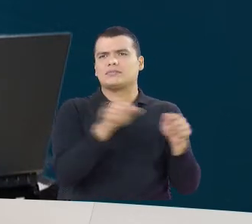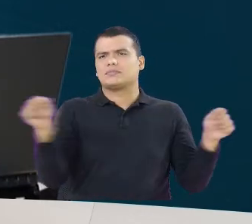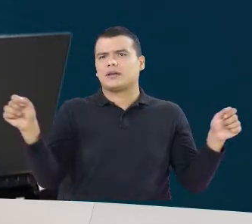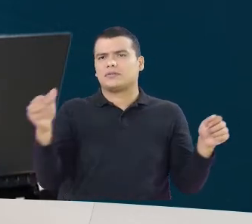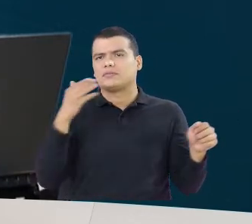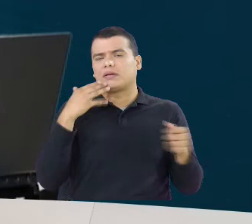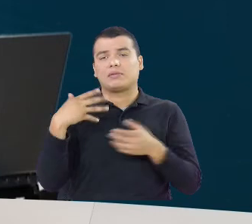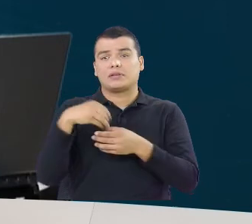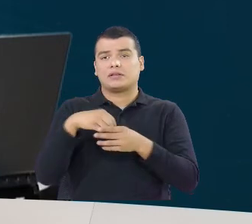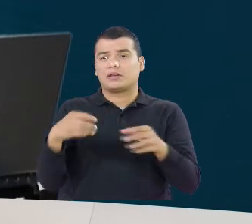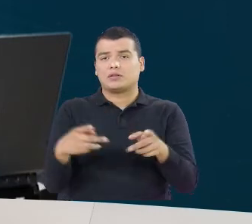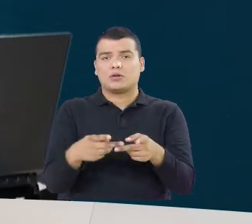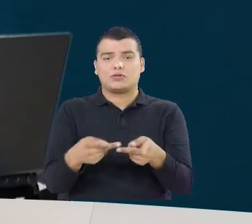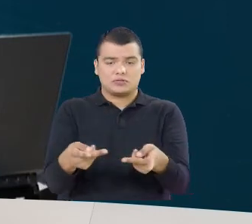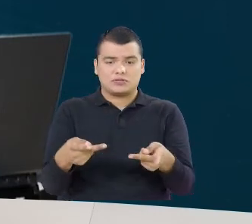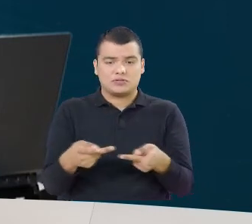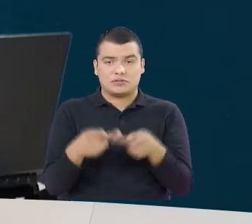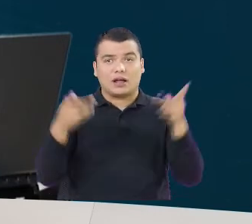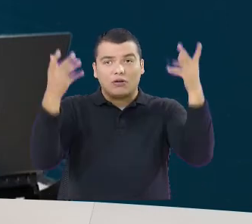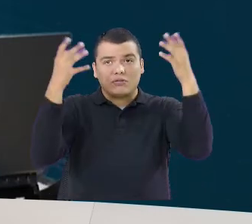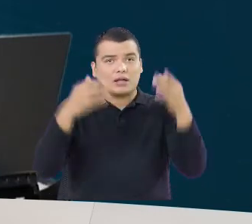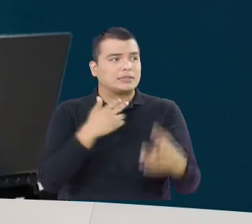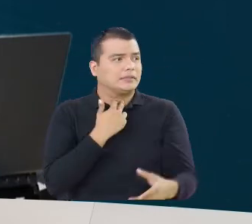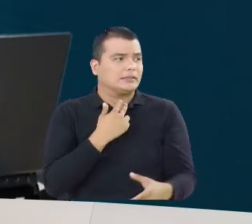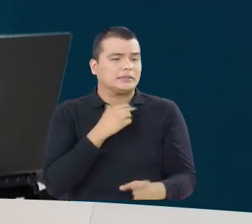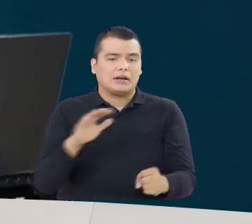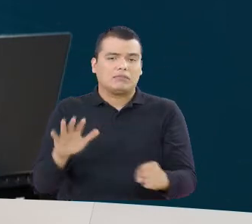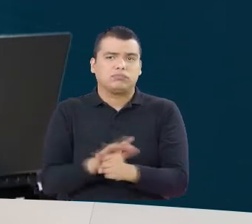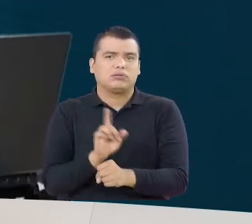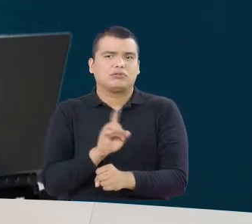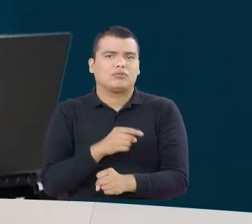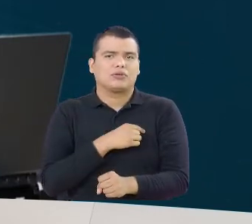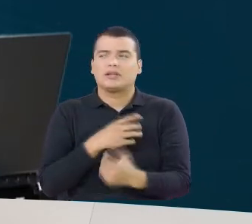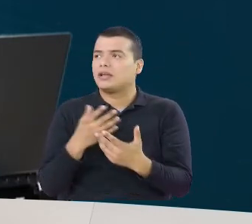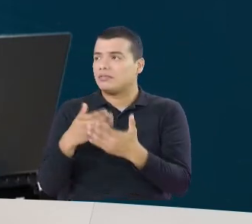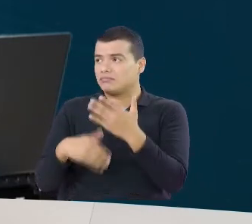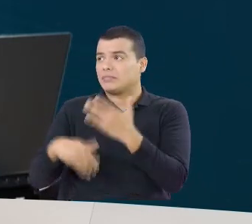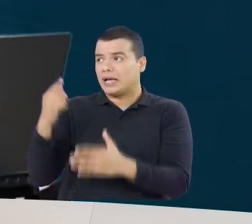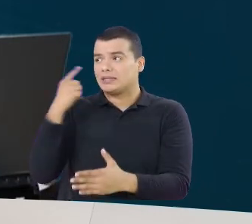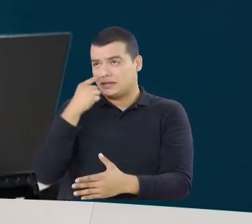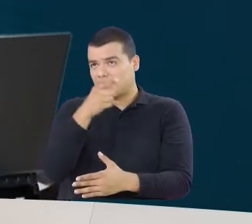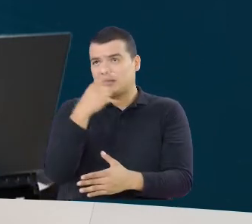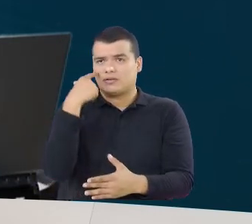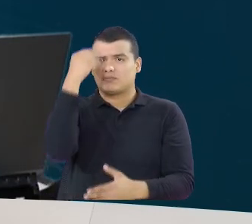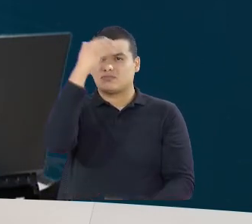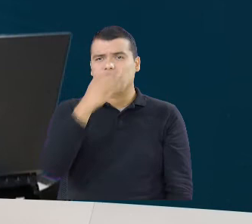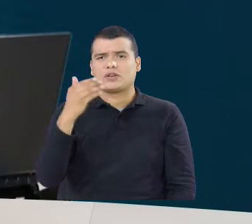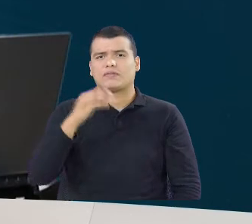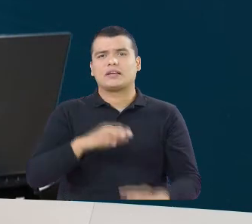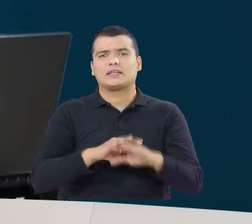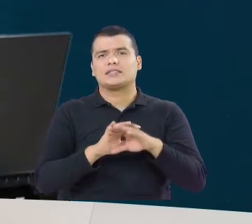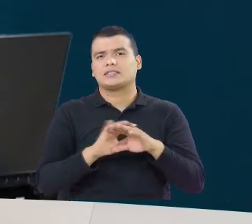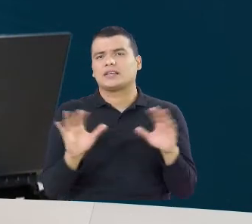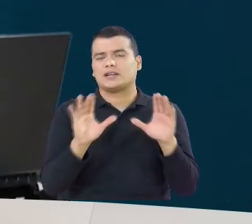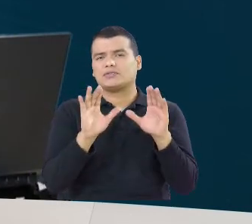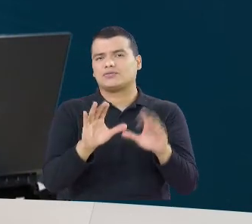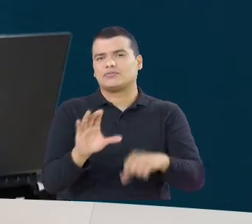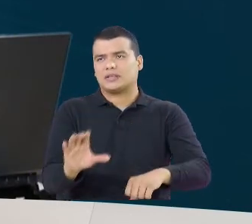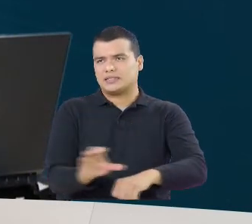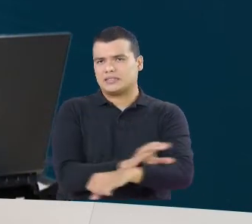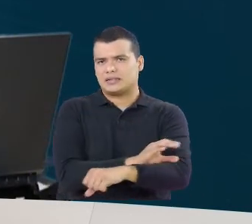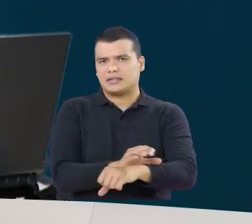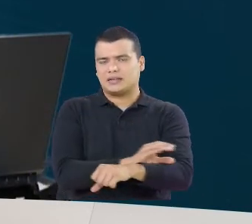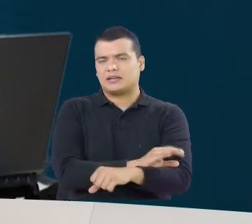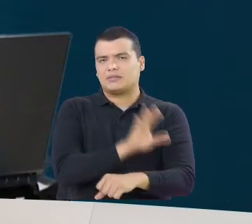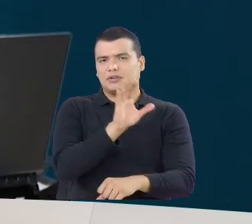espacio al salón de trabajo de los estudiantes, sino que cuando ellos tuvieran, por ejemplo, la asignatura de sistemas, que la asignatura de